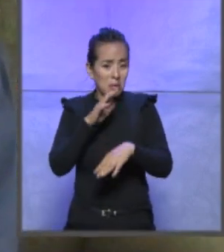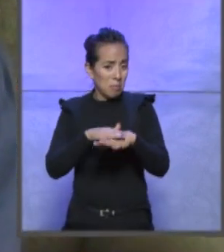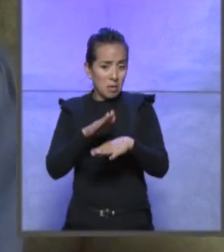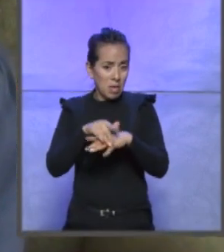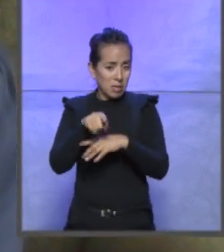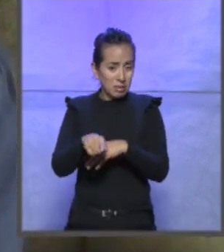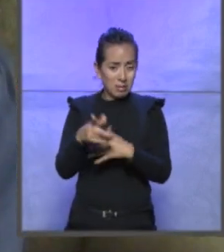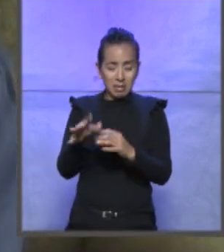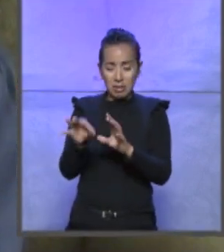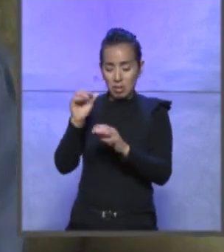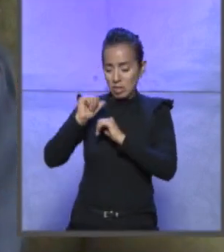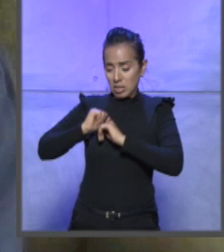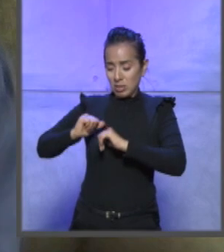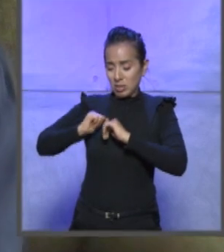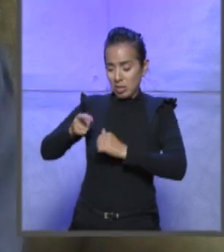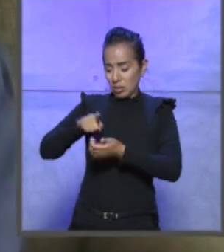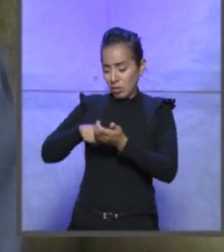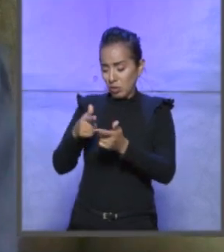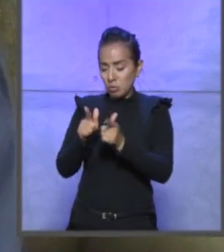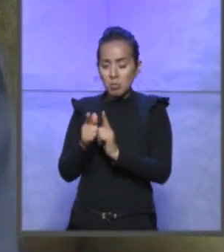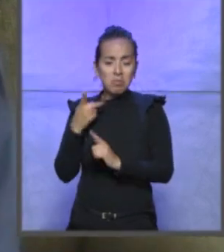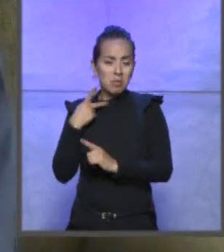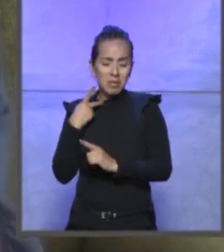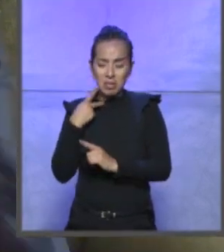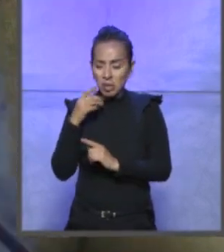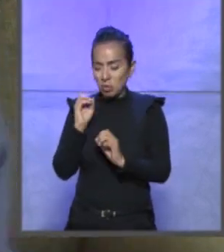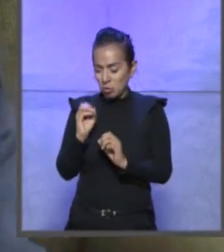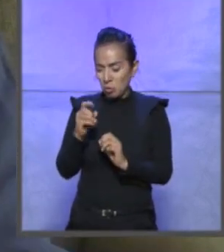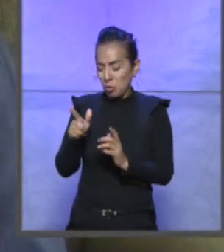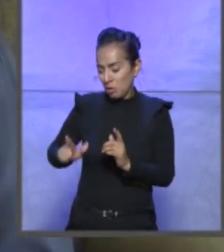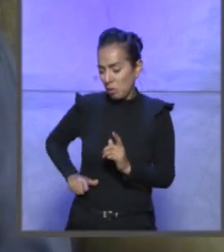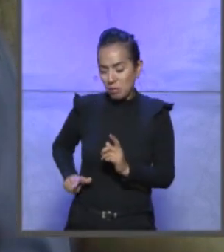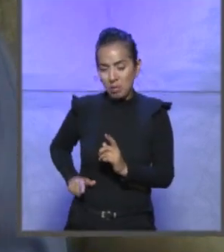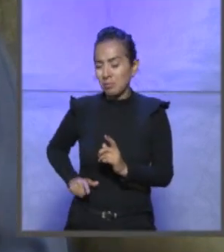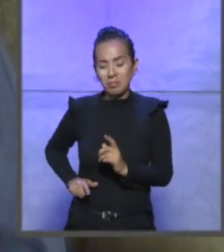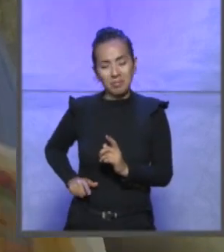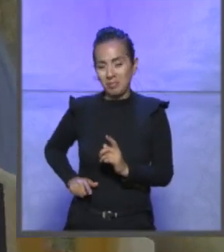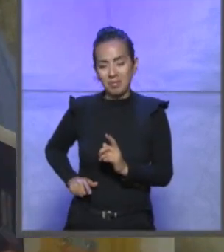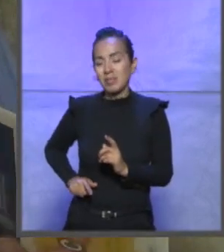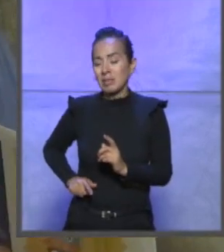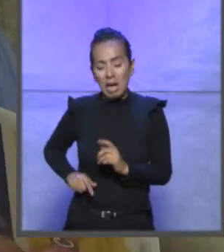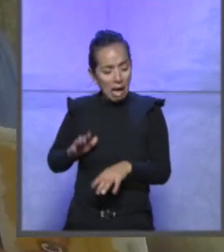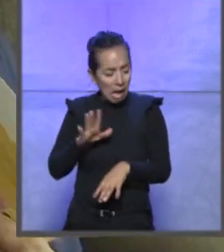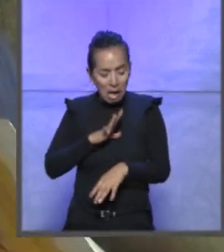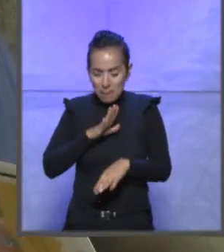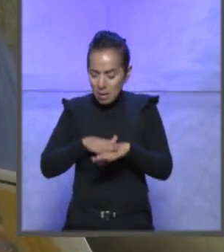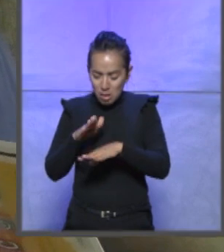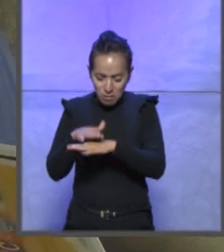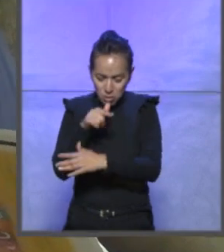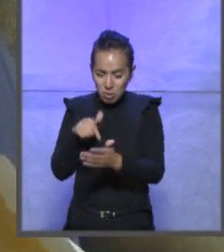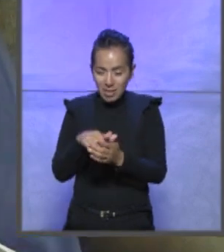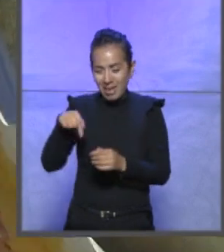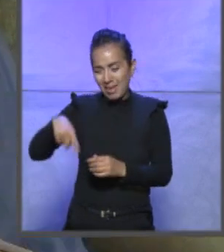no nada más desde los puestos de elección popular, desde los puestos políticos. Aquí mismo en Tabasco nosotros tenemos una